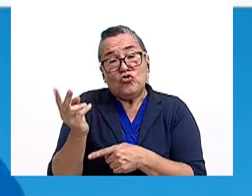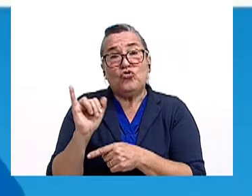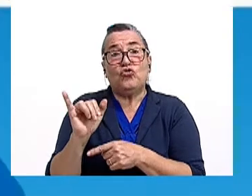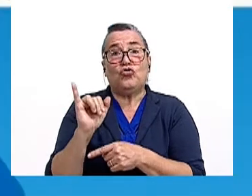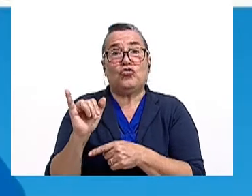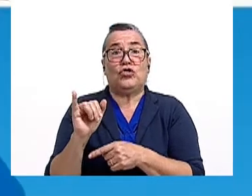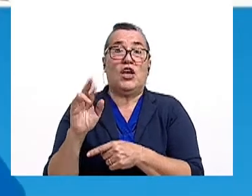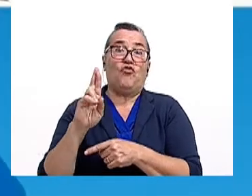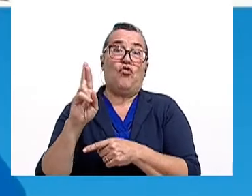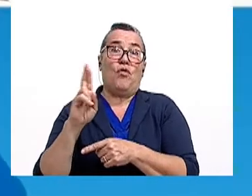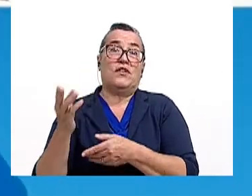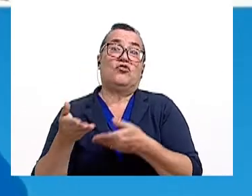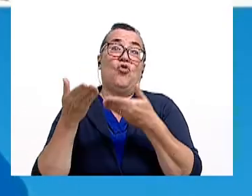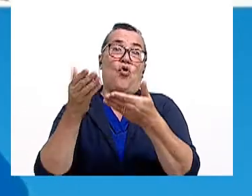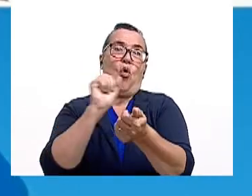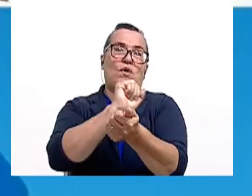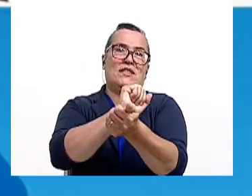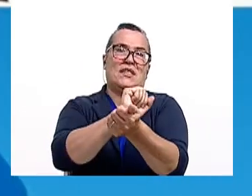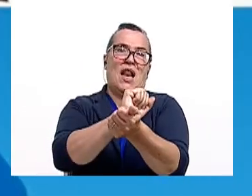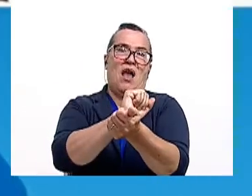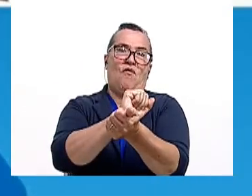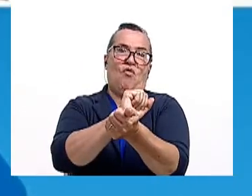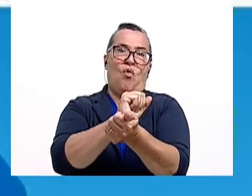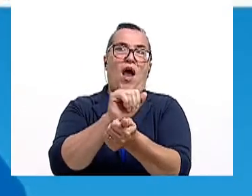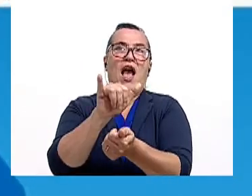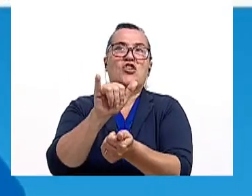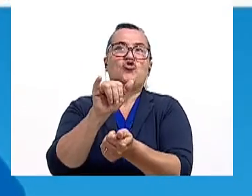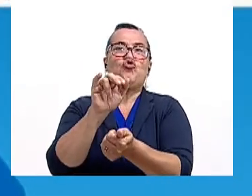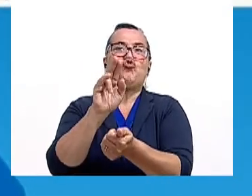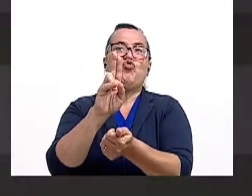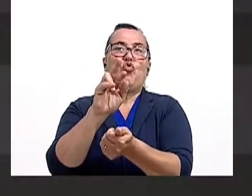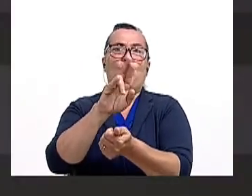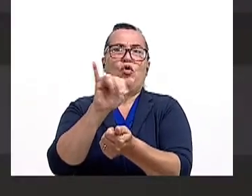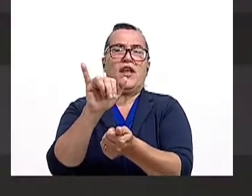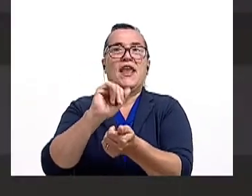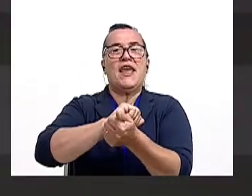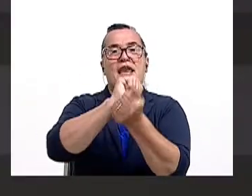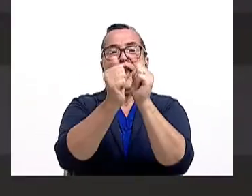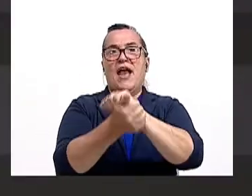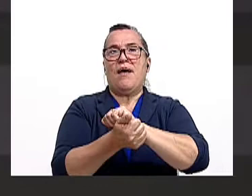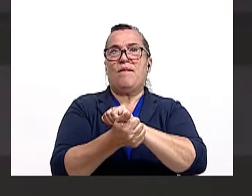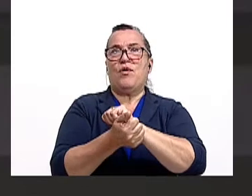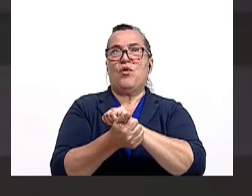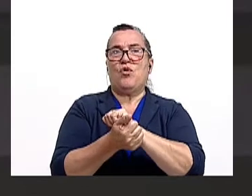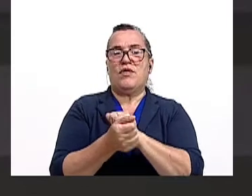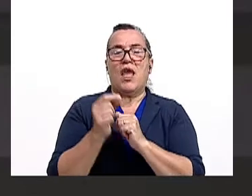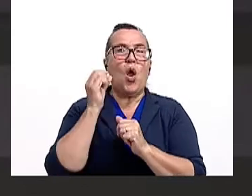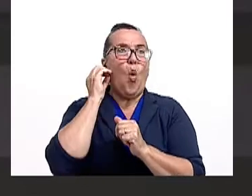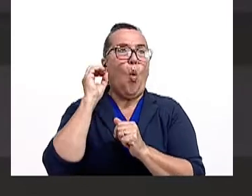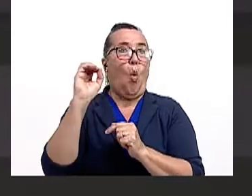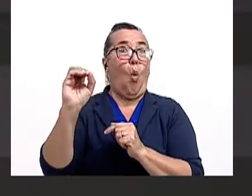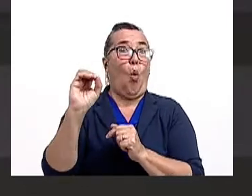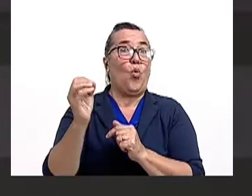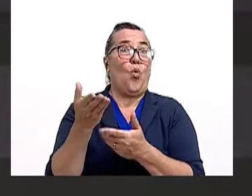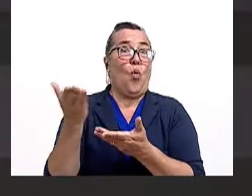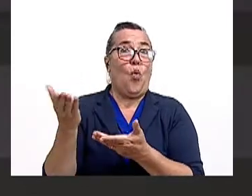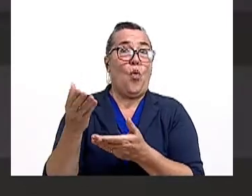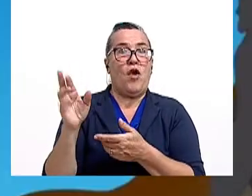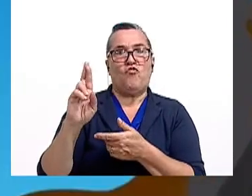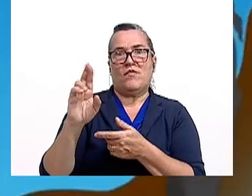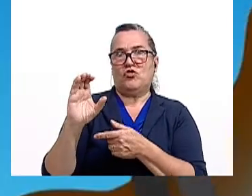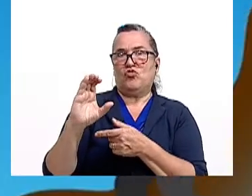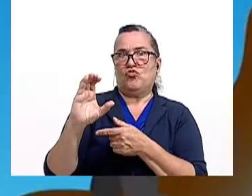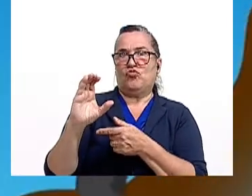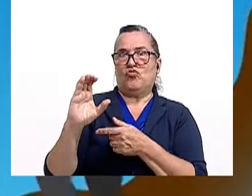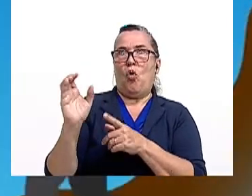le entregue a Yuri como esclavo y además a cambio de una piel de león que Robinson Crusoe